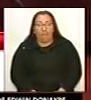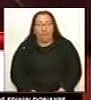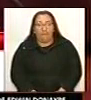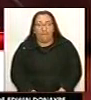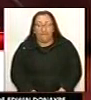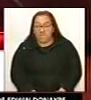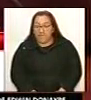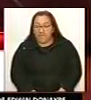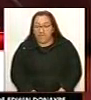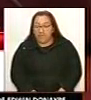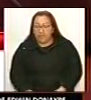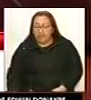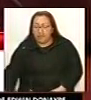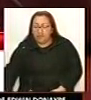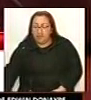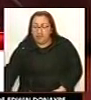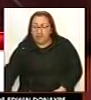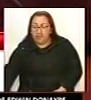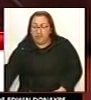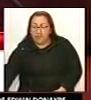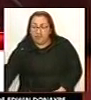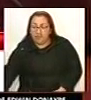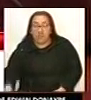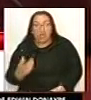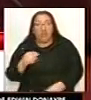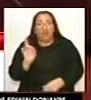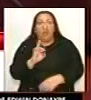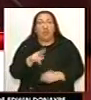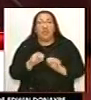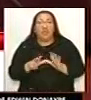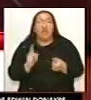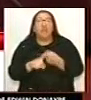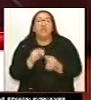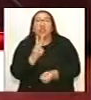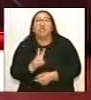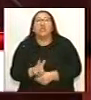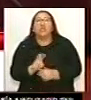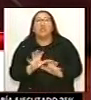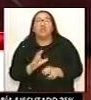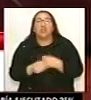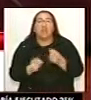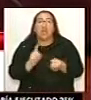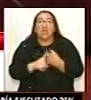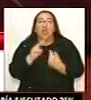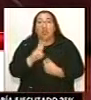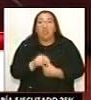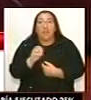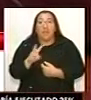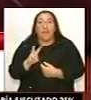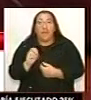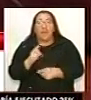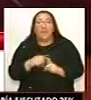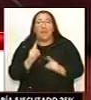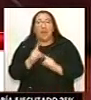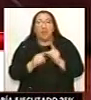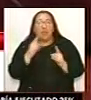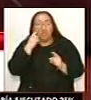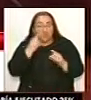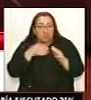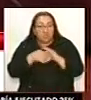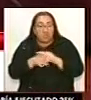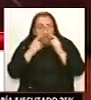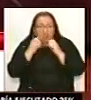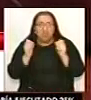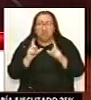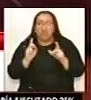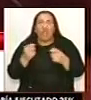lo han hecho en febrero de 2010 por un periodo de 10 años, hasta 2020. Pero según alguna visita inopinada, no